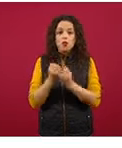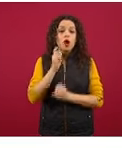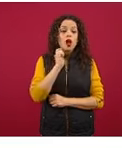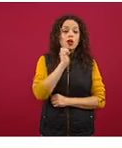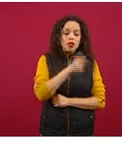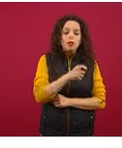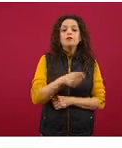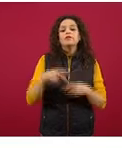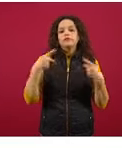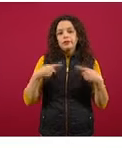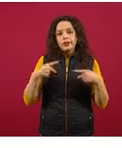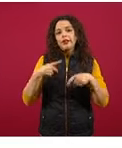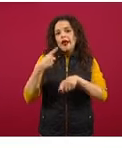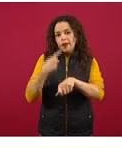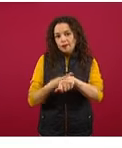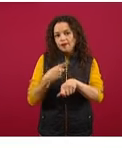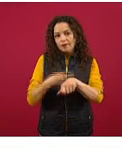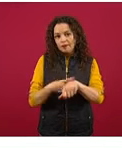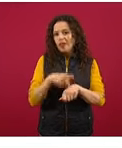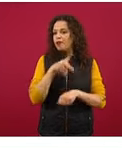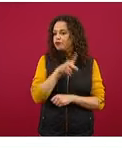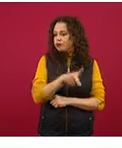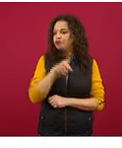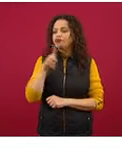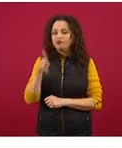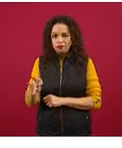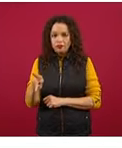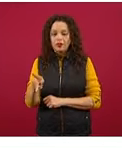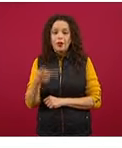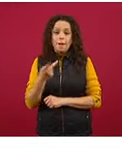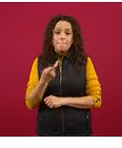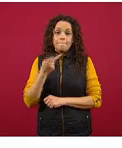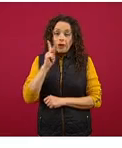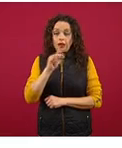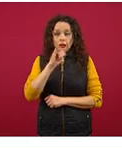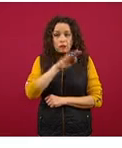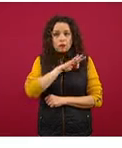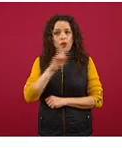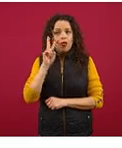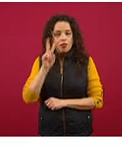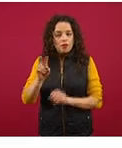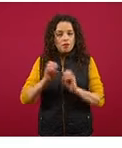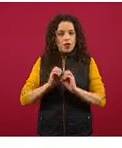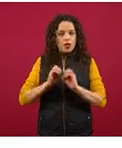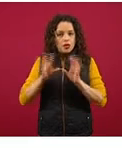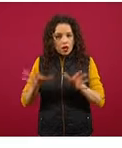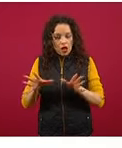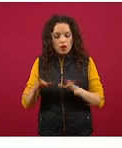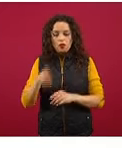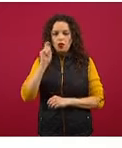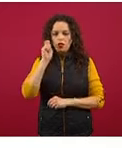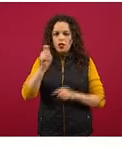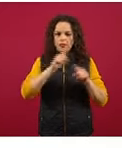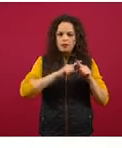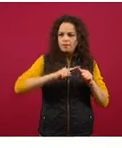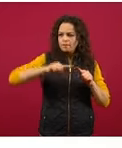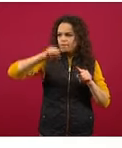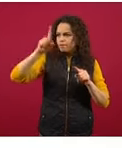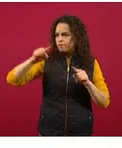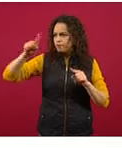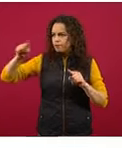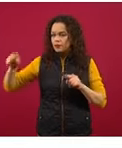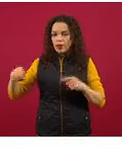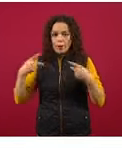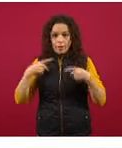de casos, pero afortunadamente lo que podemos observar es cómo, aunque la curva epidémica de casos de